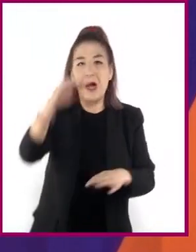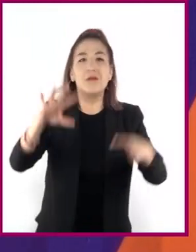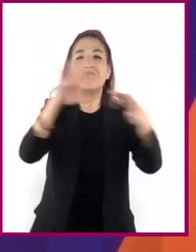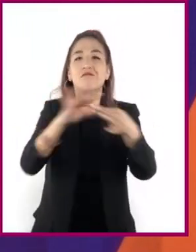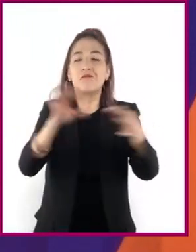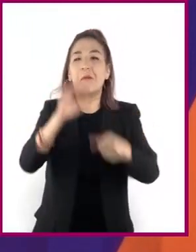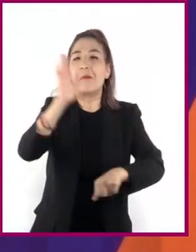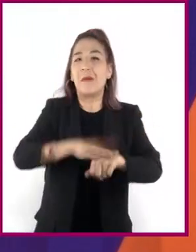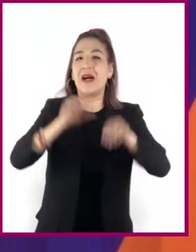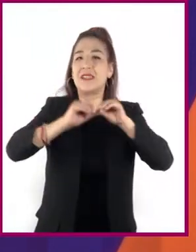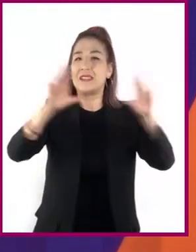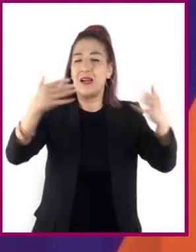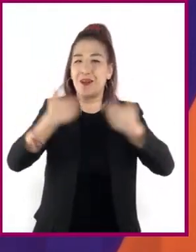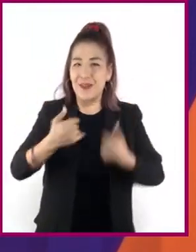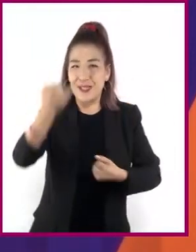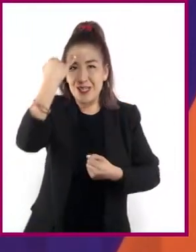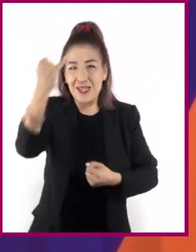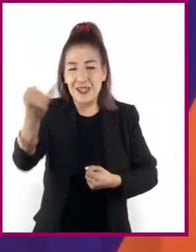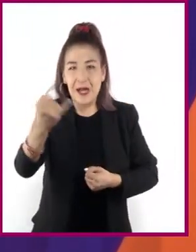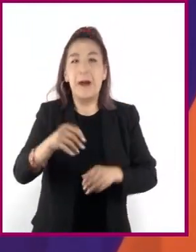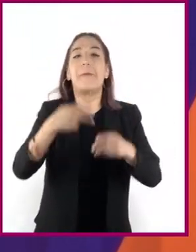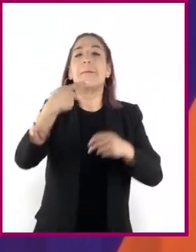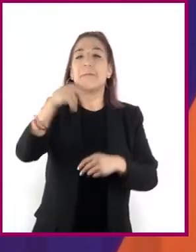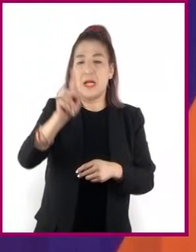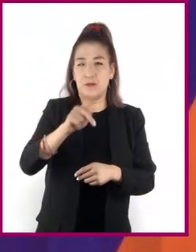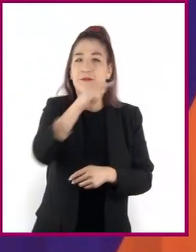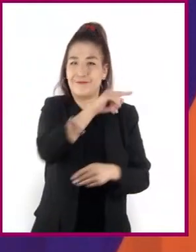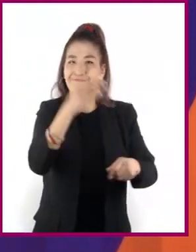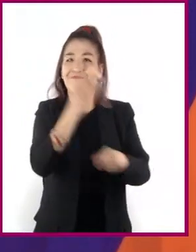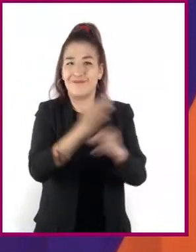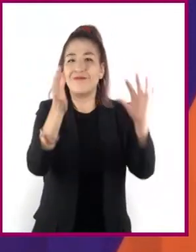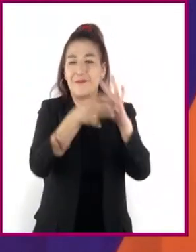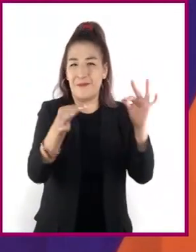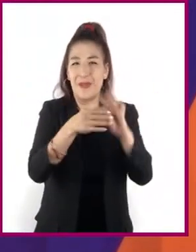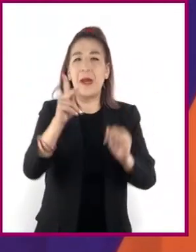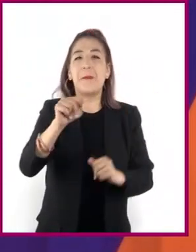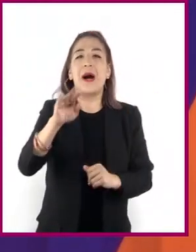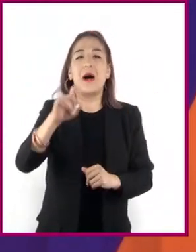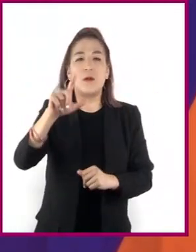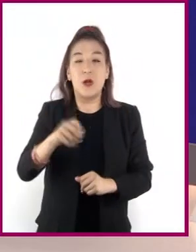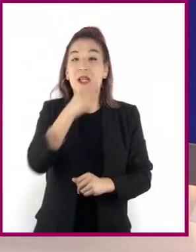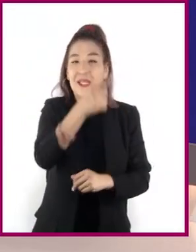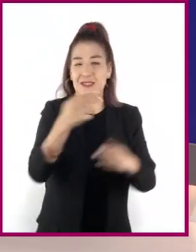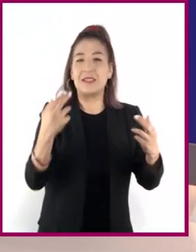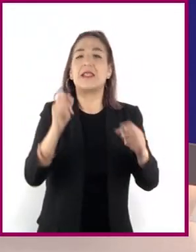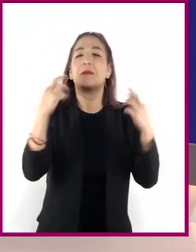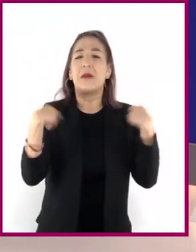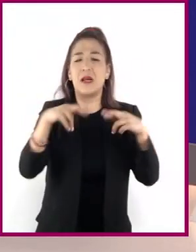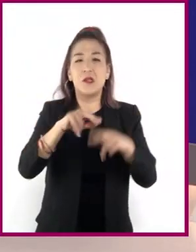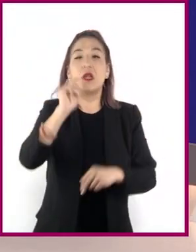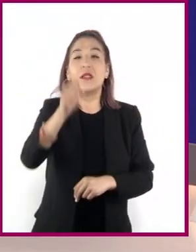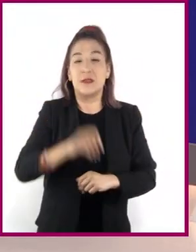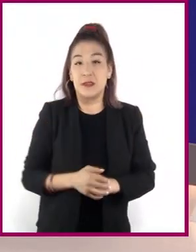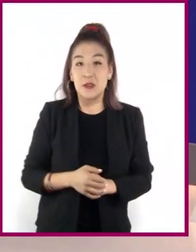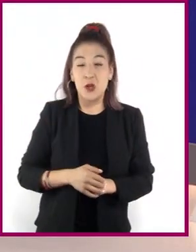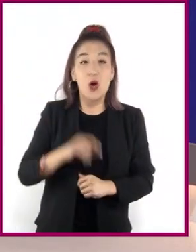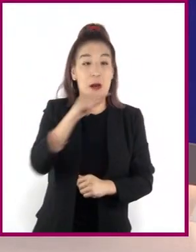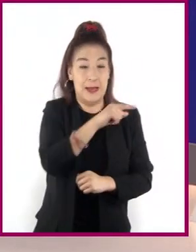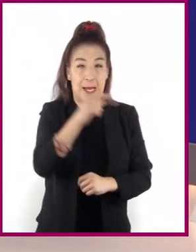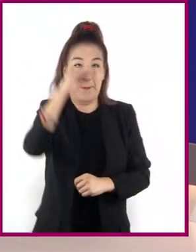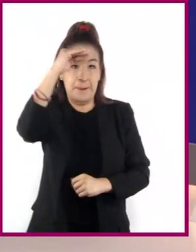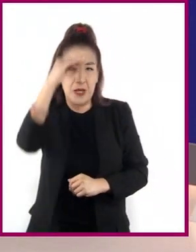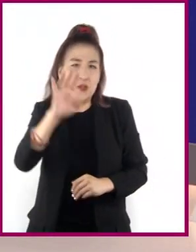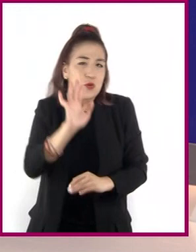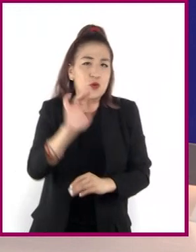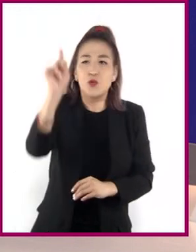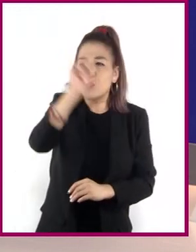exposición de las ideas pero bien mencionó pablo al ser un artículo de opinión el como editor sugiere